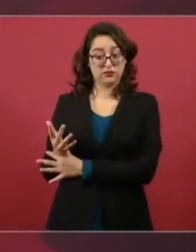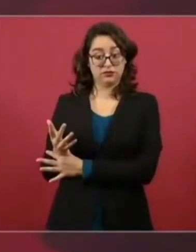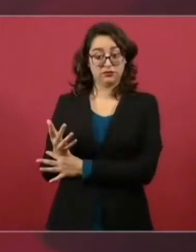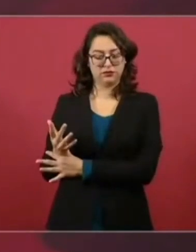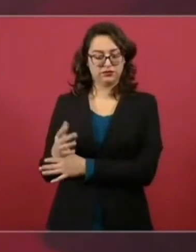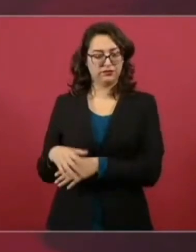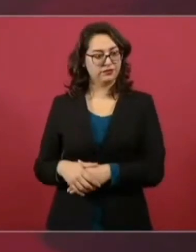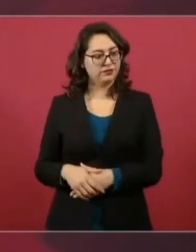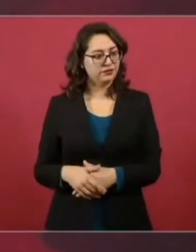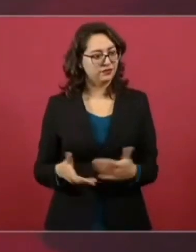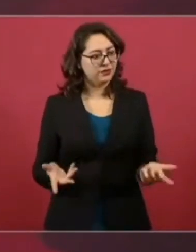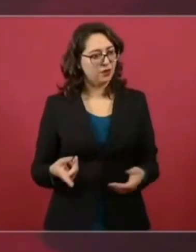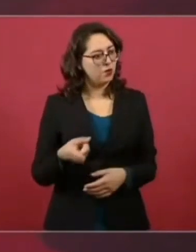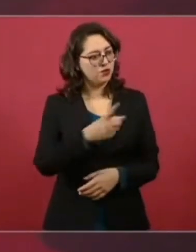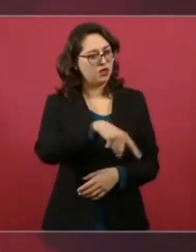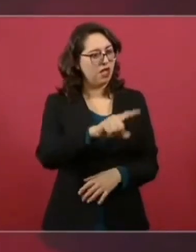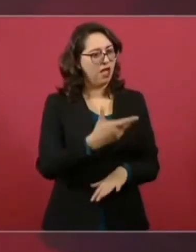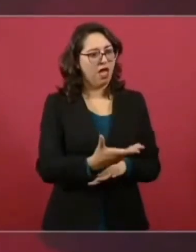mordían la mano